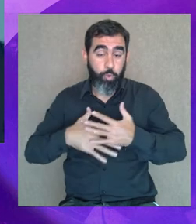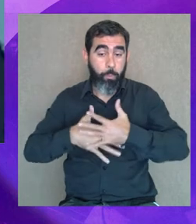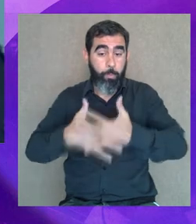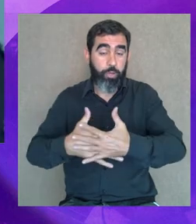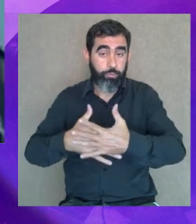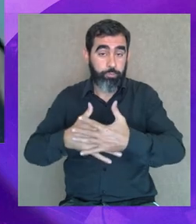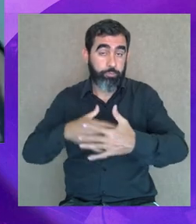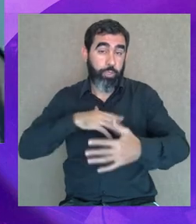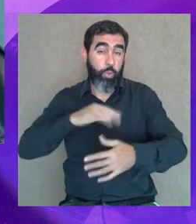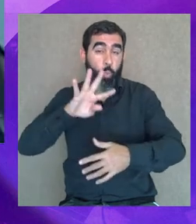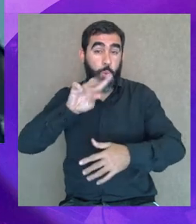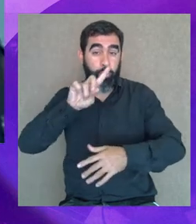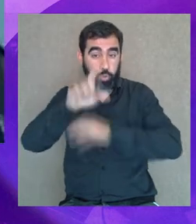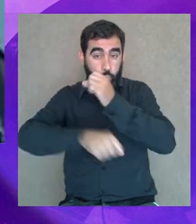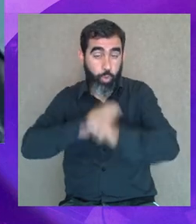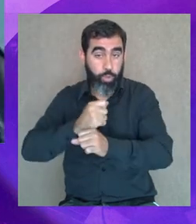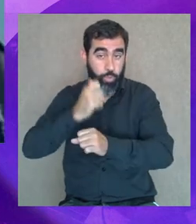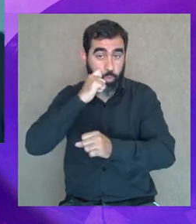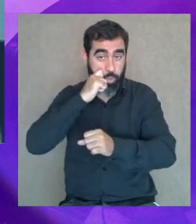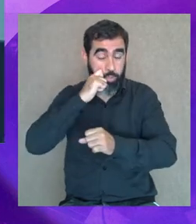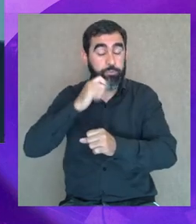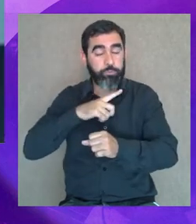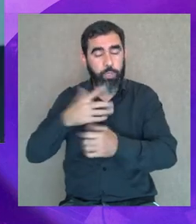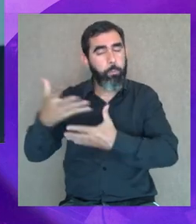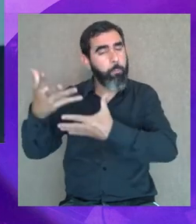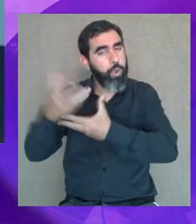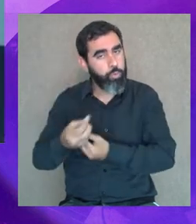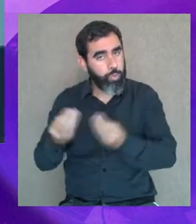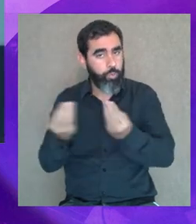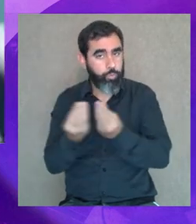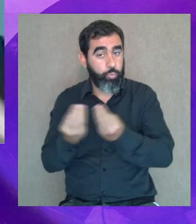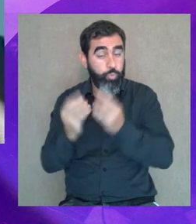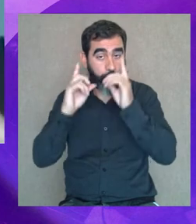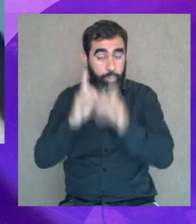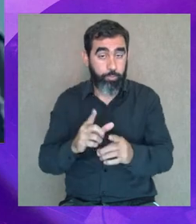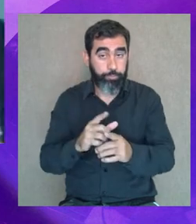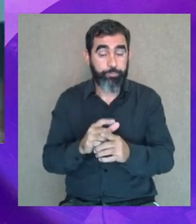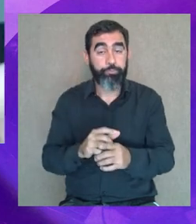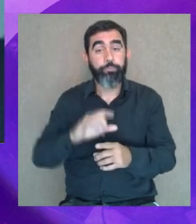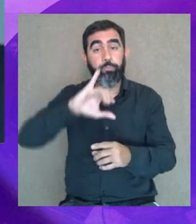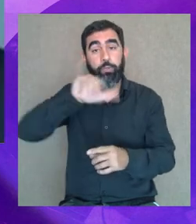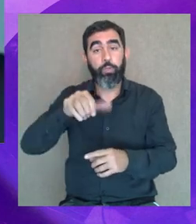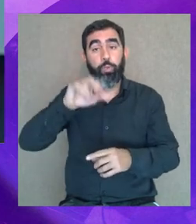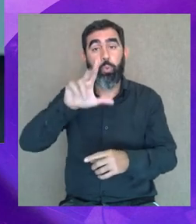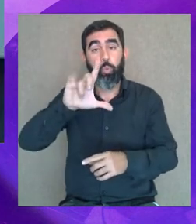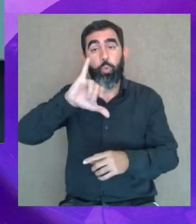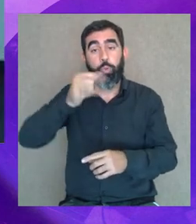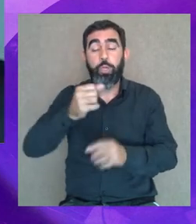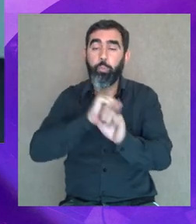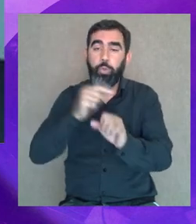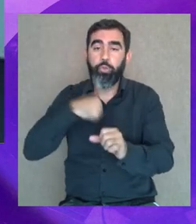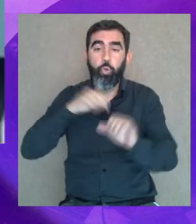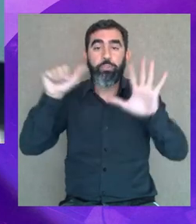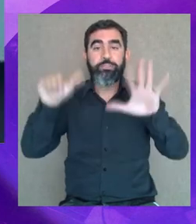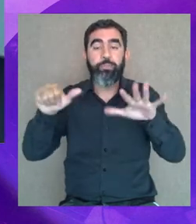embarazo de quietud porque tenía 41 años no es triste y me ayudó maría julia tamaño hizo que tuviera que darme seis meses con mi hijo